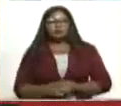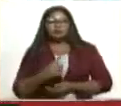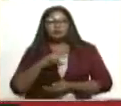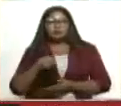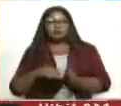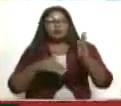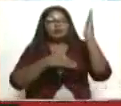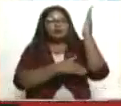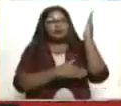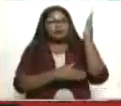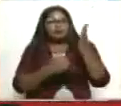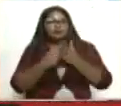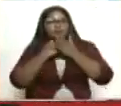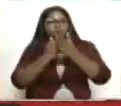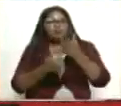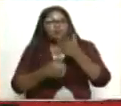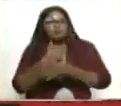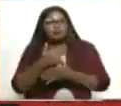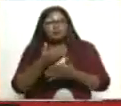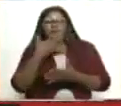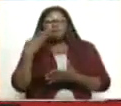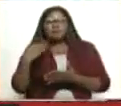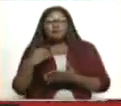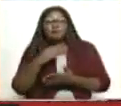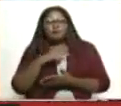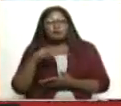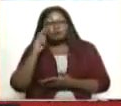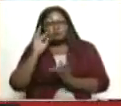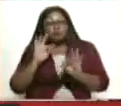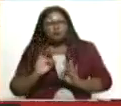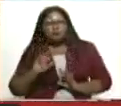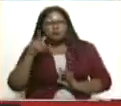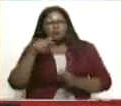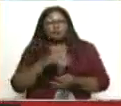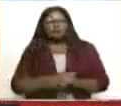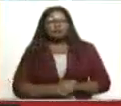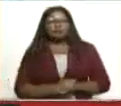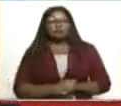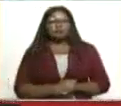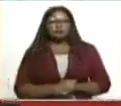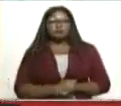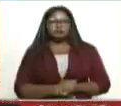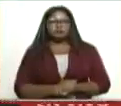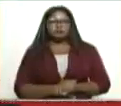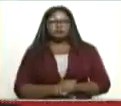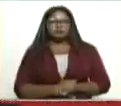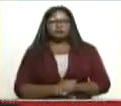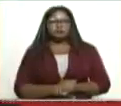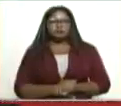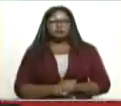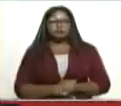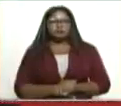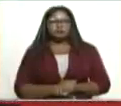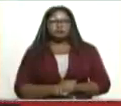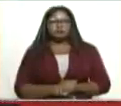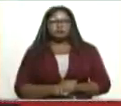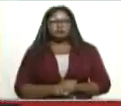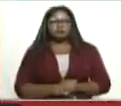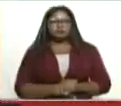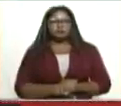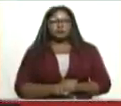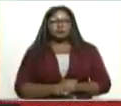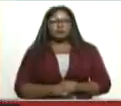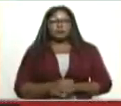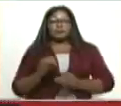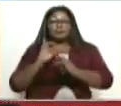ayuden a pensar más y mejor en este proceso hecho en Colombia y a defenderlo. Para ello